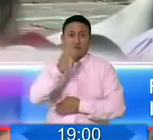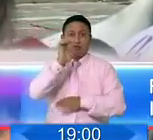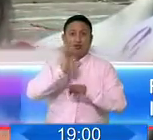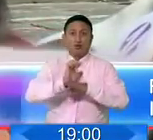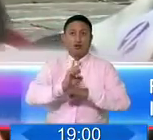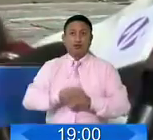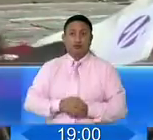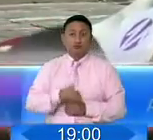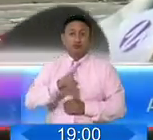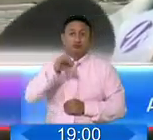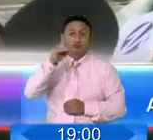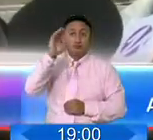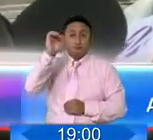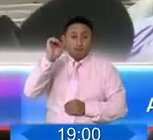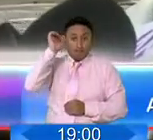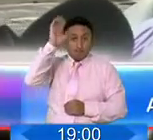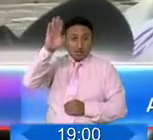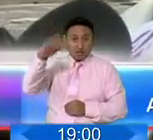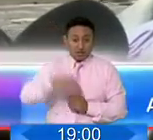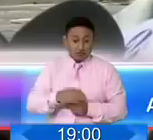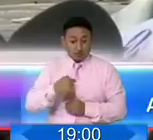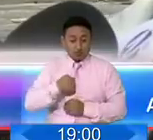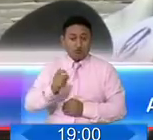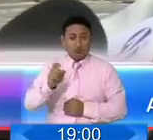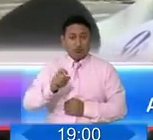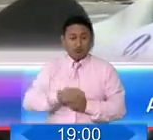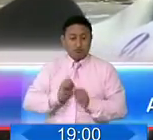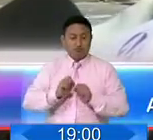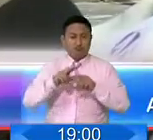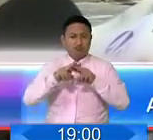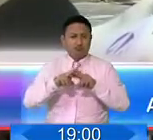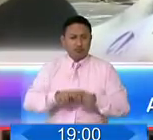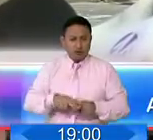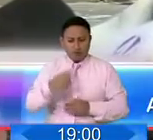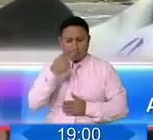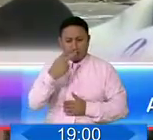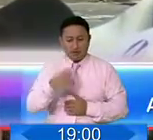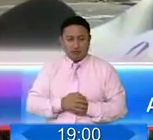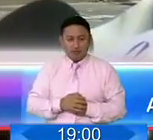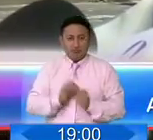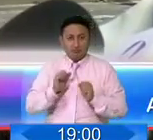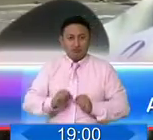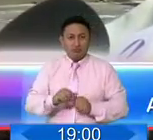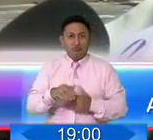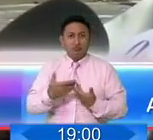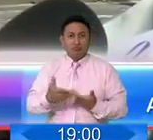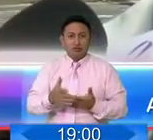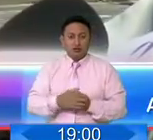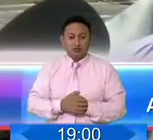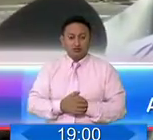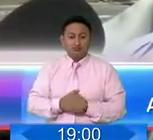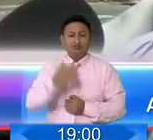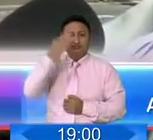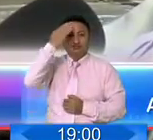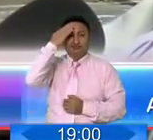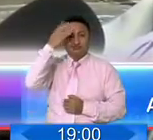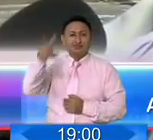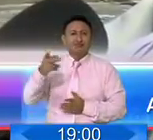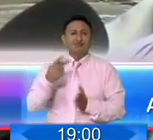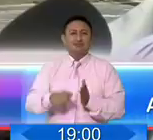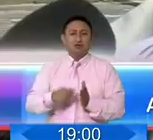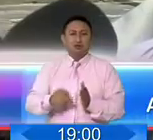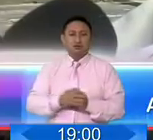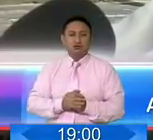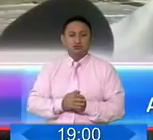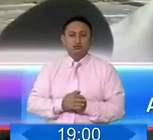consta en cadena de custodia necesitamos nosotros revisar y verlo a fin de poder nosotros establecer la circunstancia